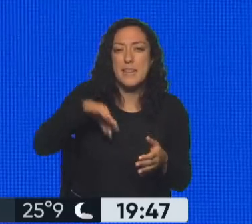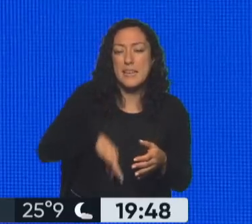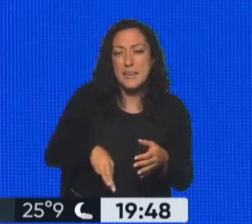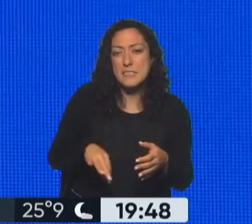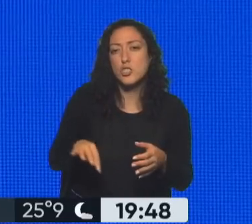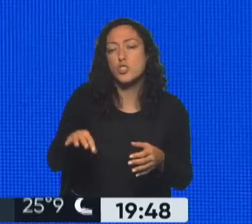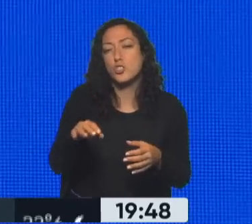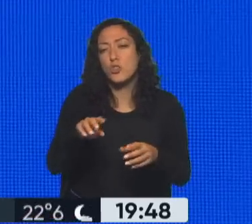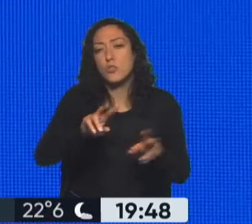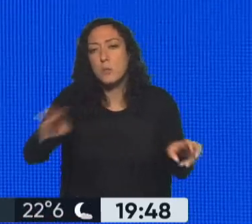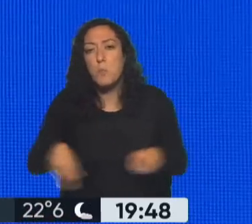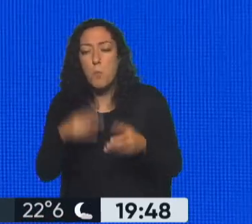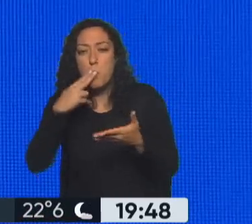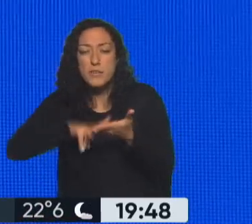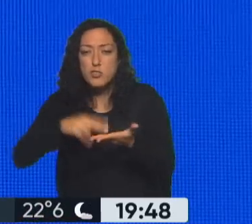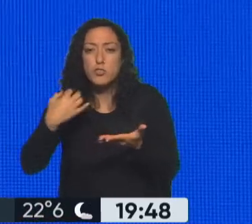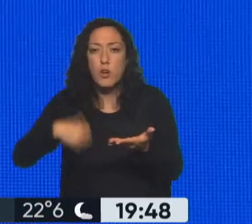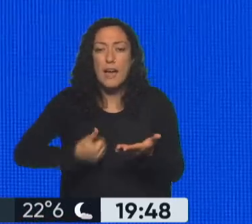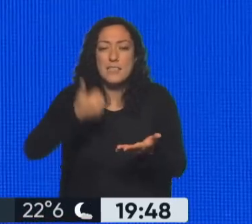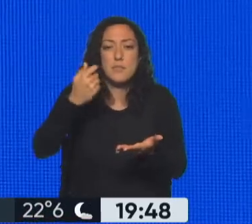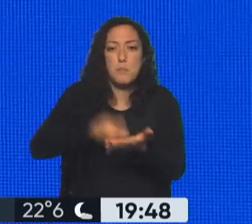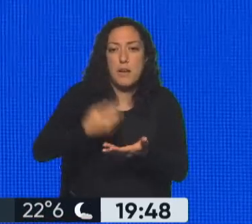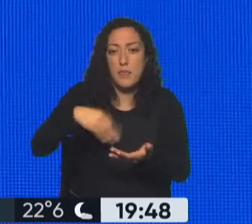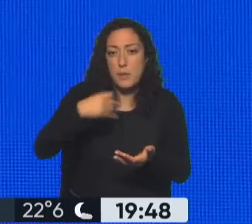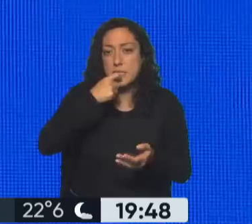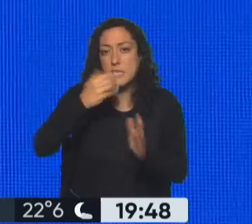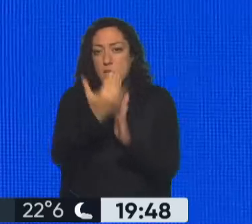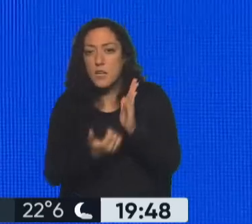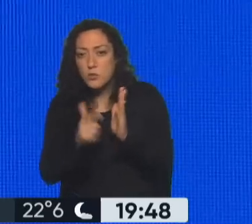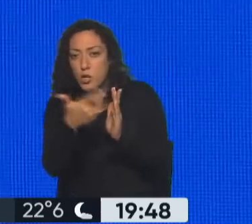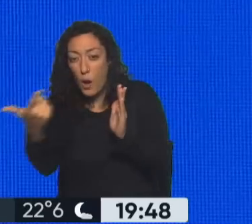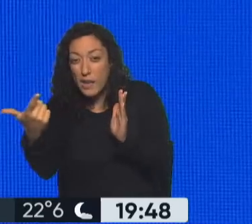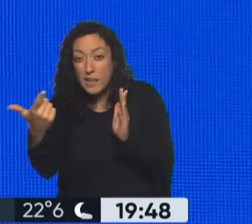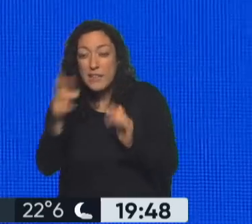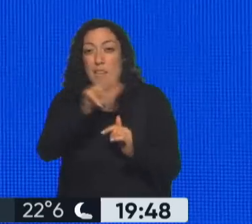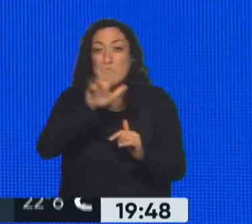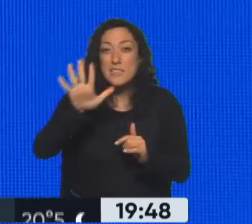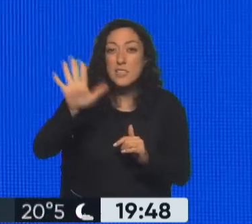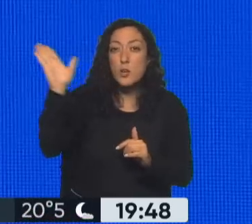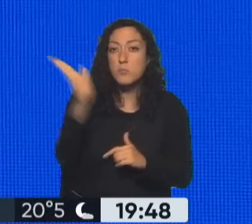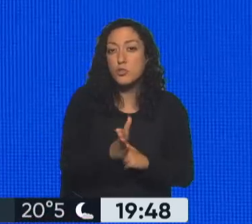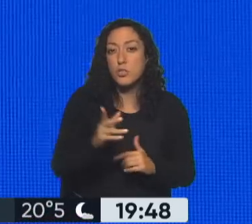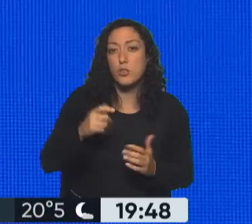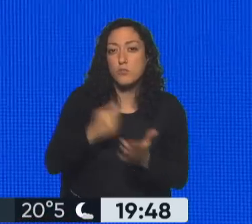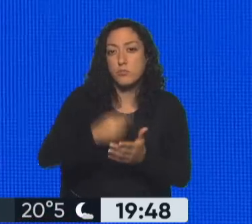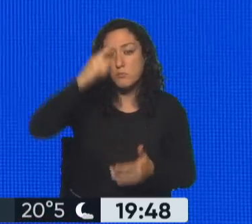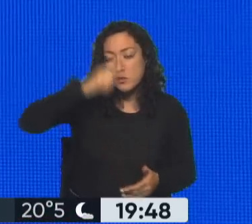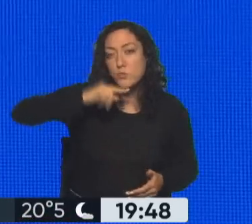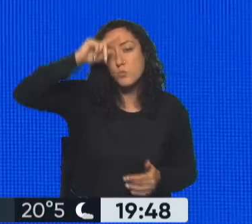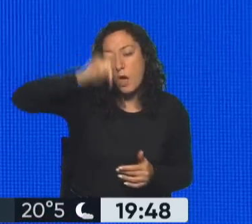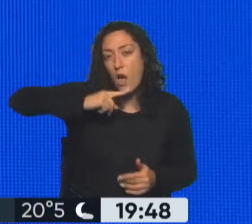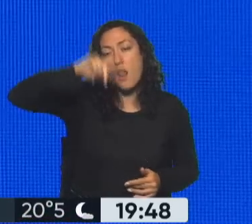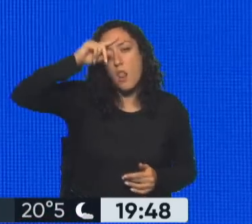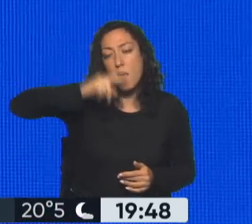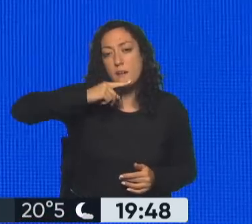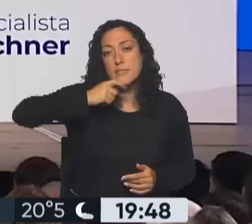a las ganancias, si no tiene deducciones, paga el 35% todos los mes a mes.